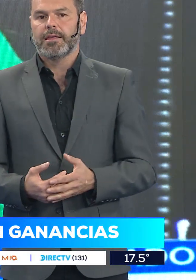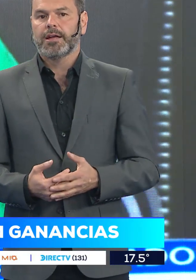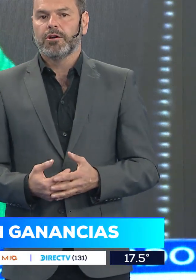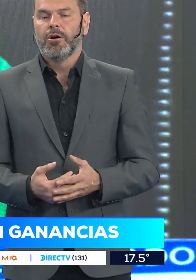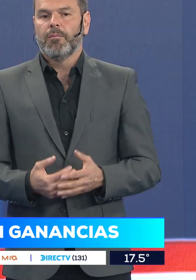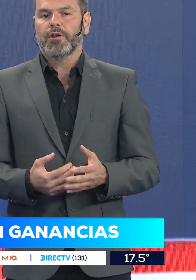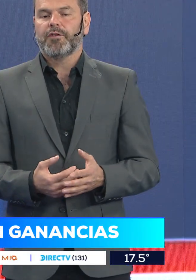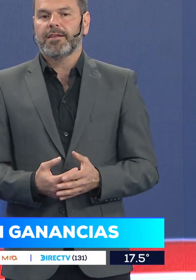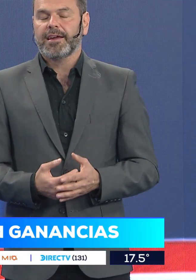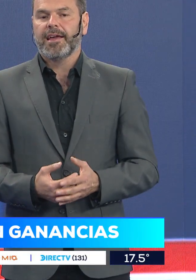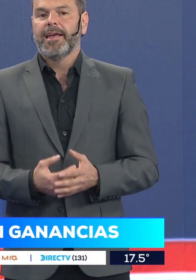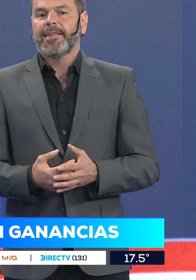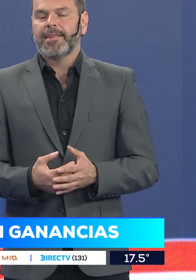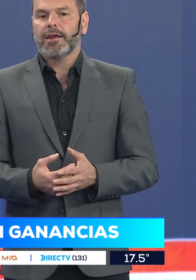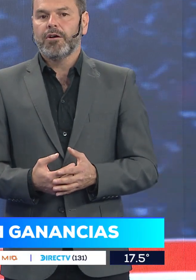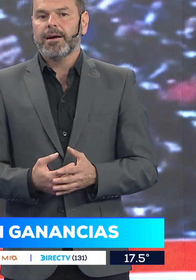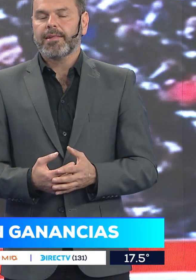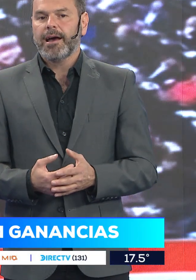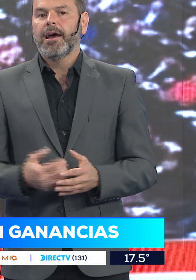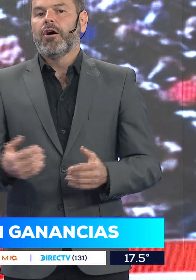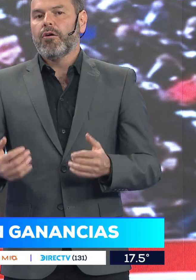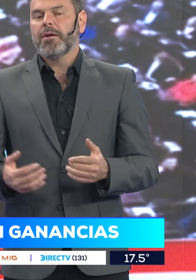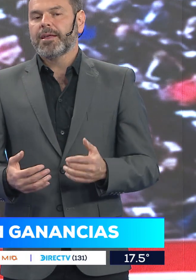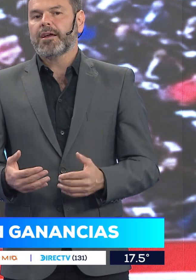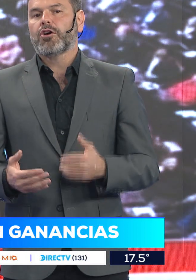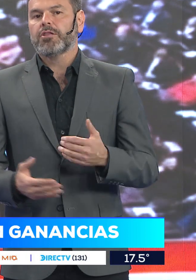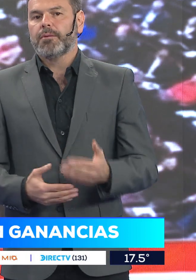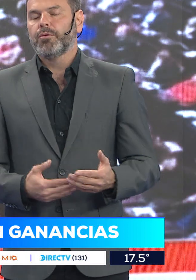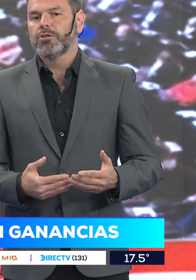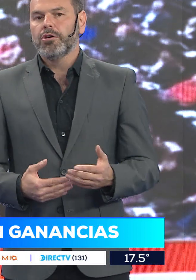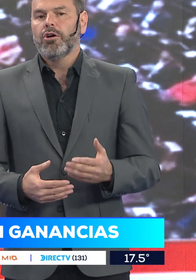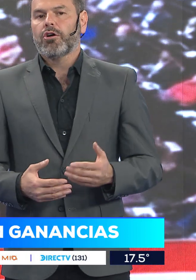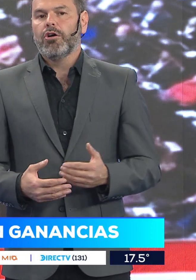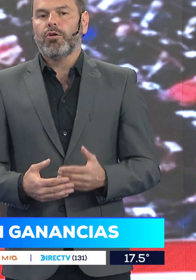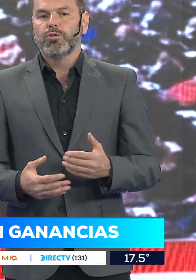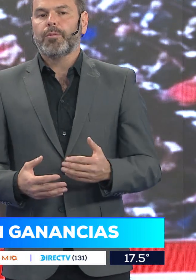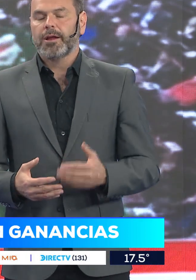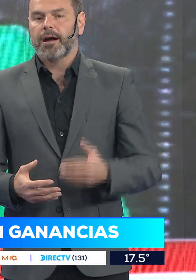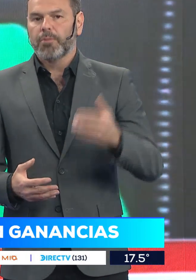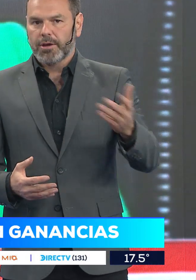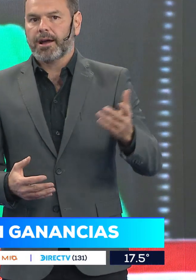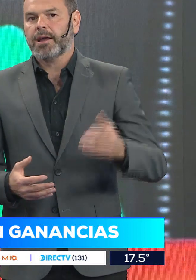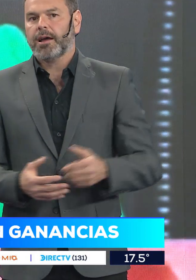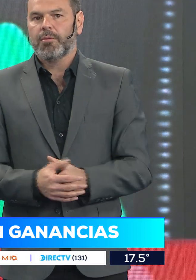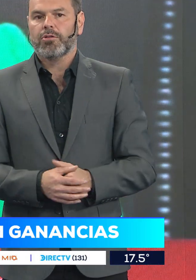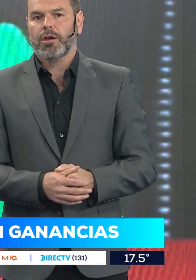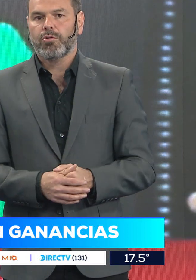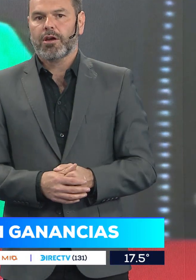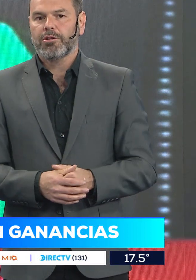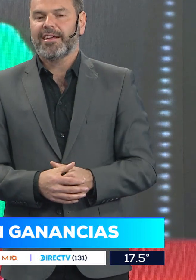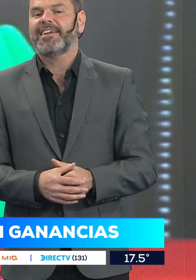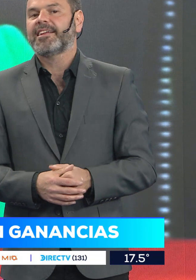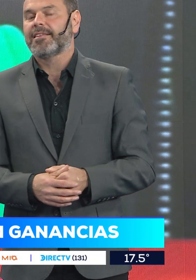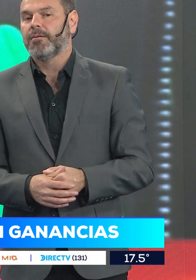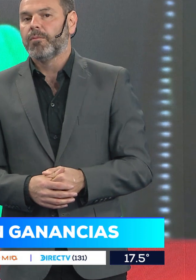y candidato por el Frente Elegí, Sergio Massa, obviamente en contrapunto con Juntos por el Cambio, y acá estábamos